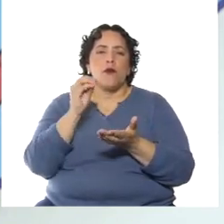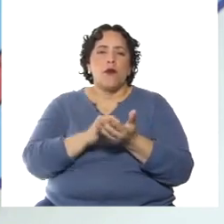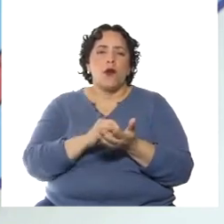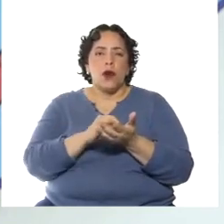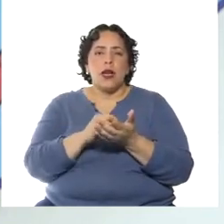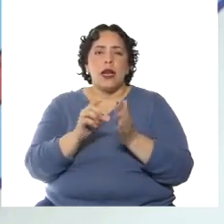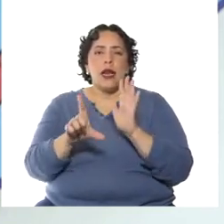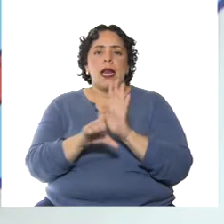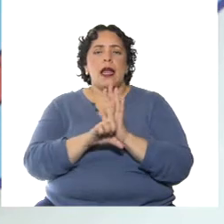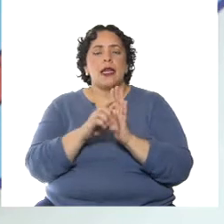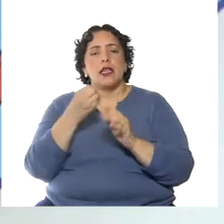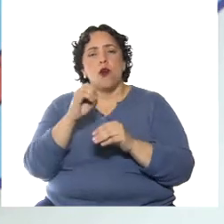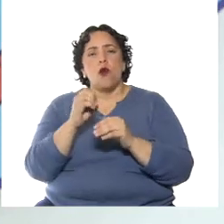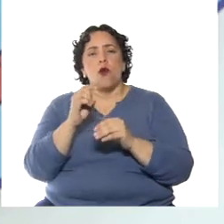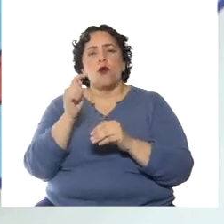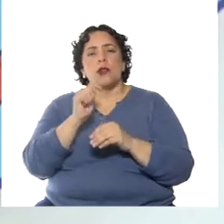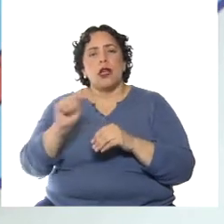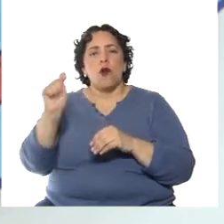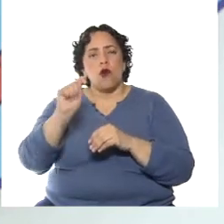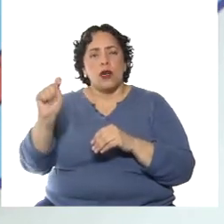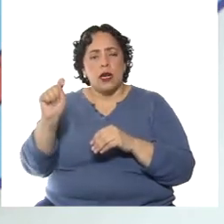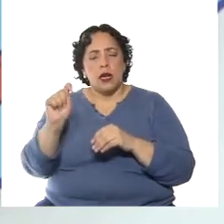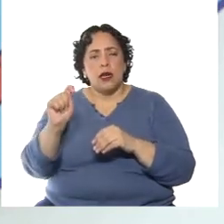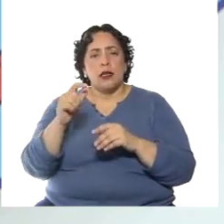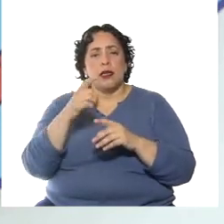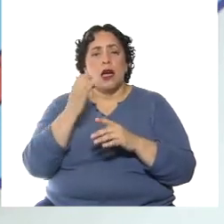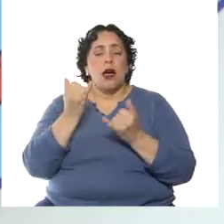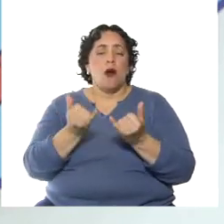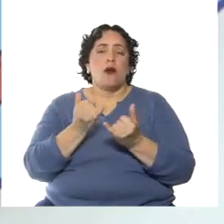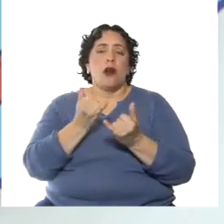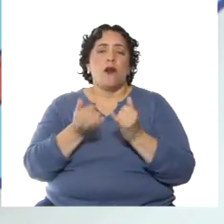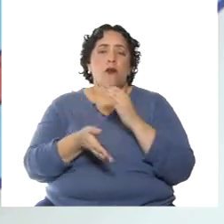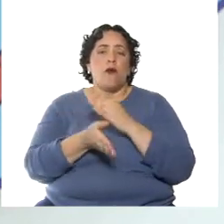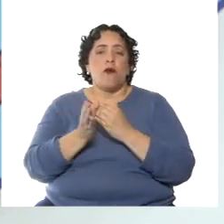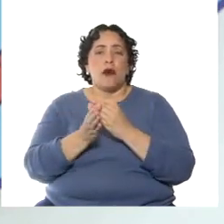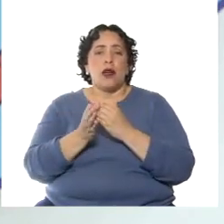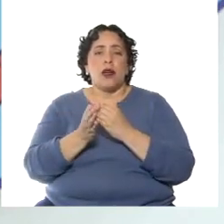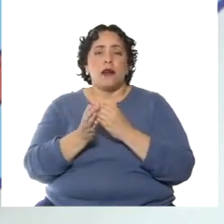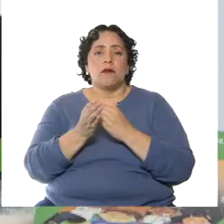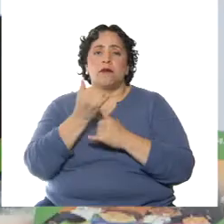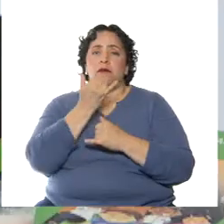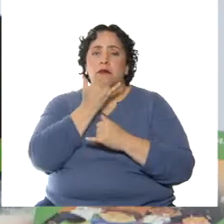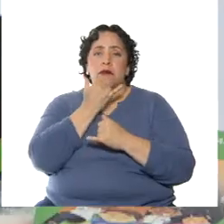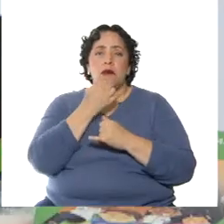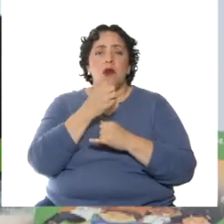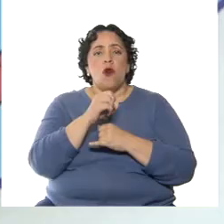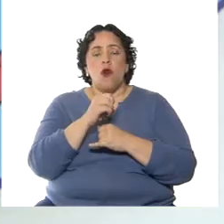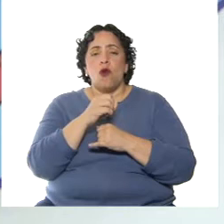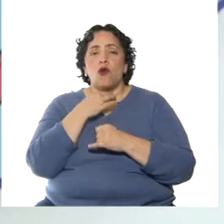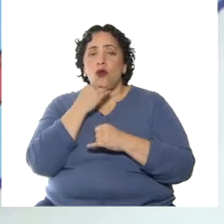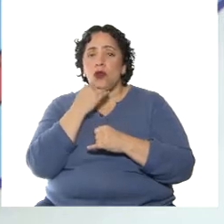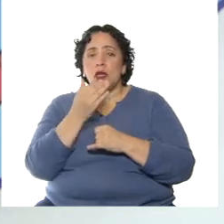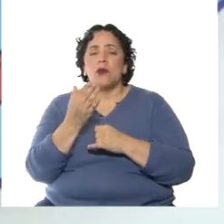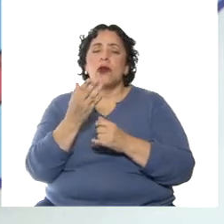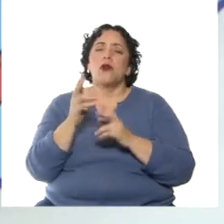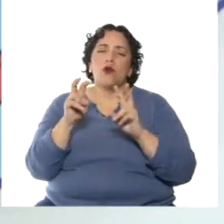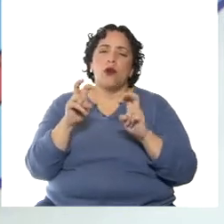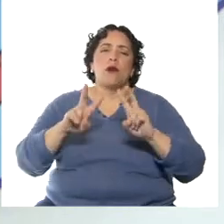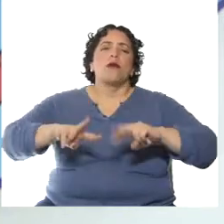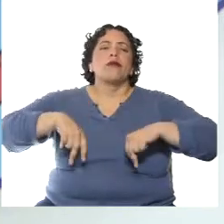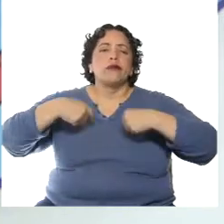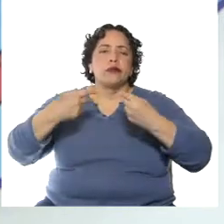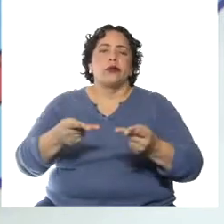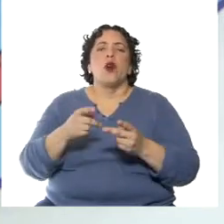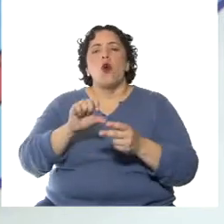formular leyes o teoría. Ahora, si fue desfavorable o tuvo desventaja, ahí hay que nuevamente plantearse un